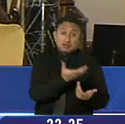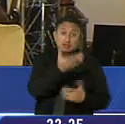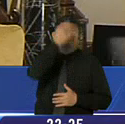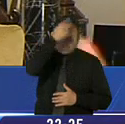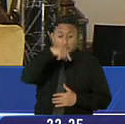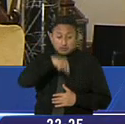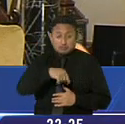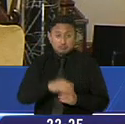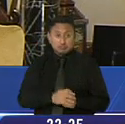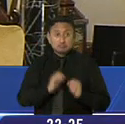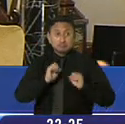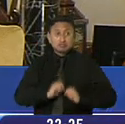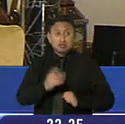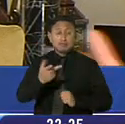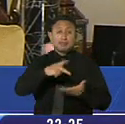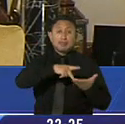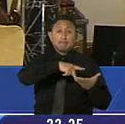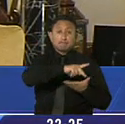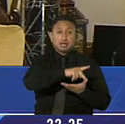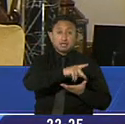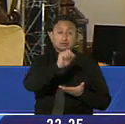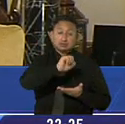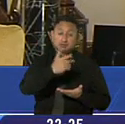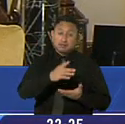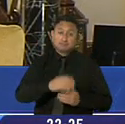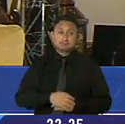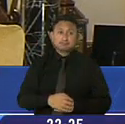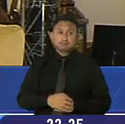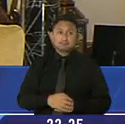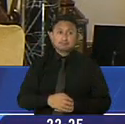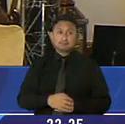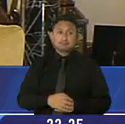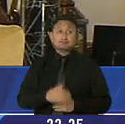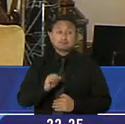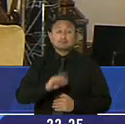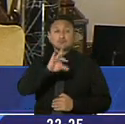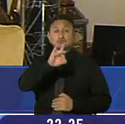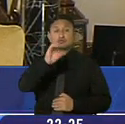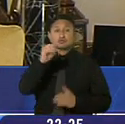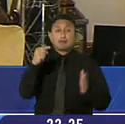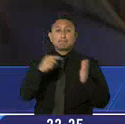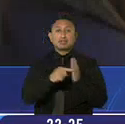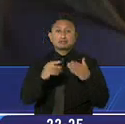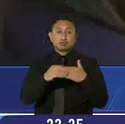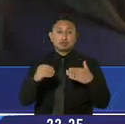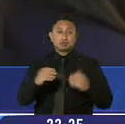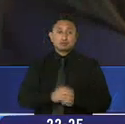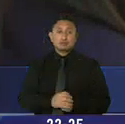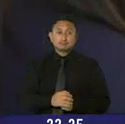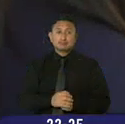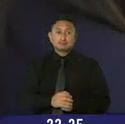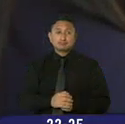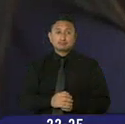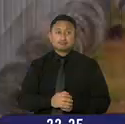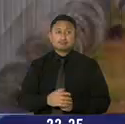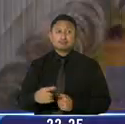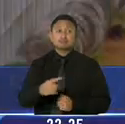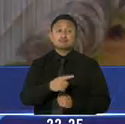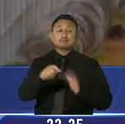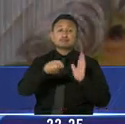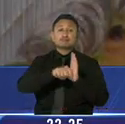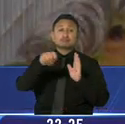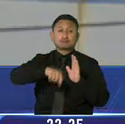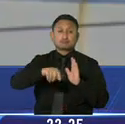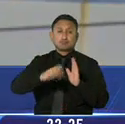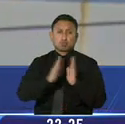que se les pague lo que ha sido condenado. $80,000. Que son $80,000. La defensa del aprehendido pide indulto.